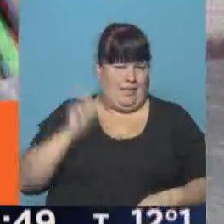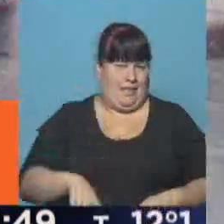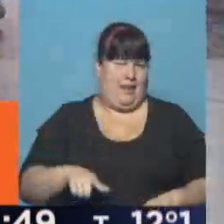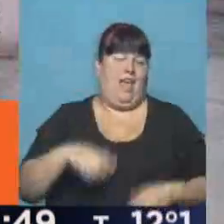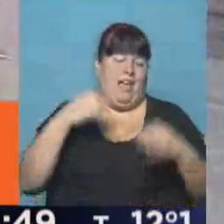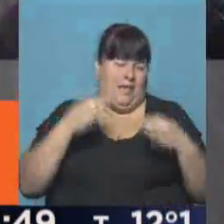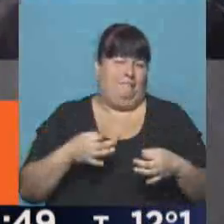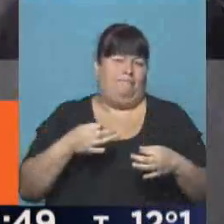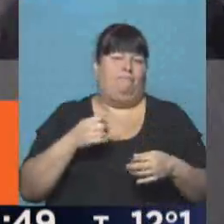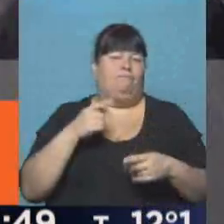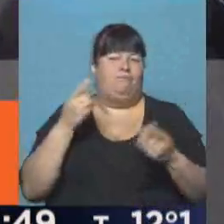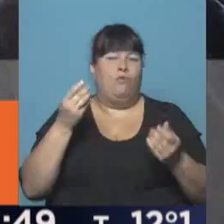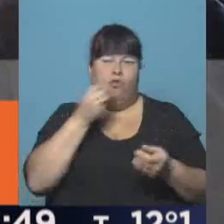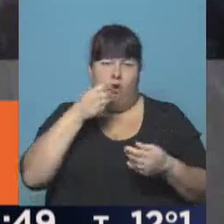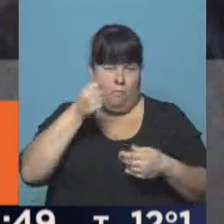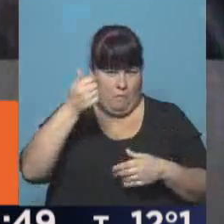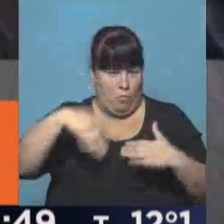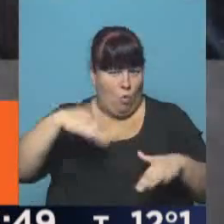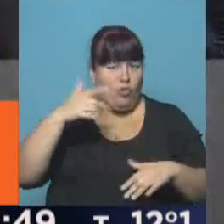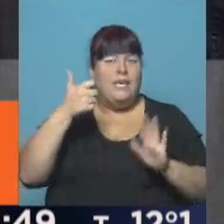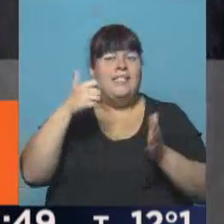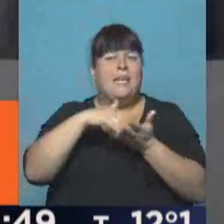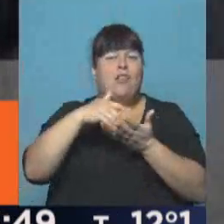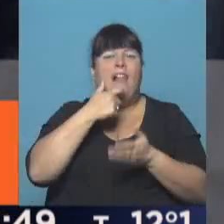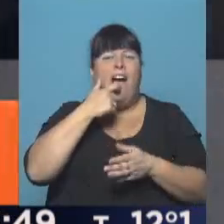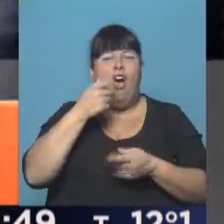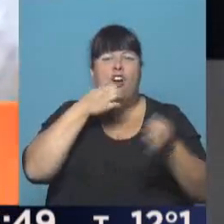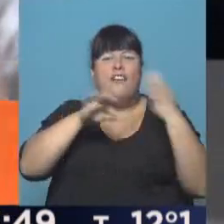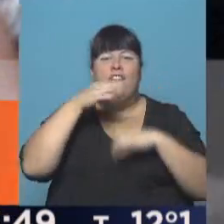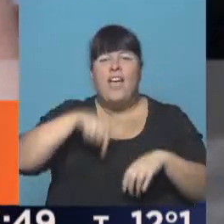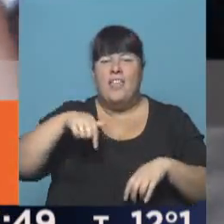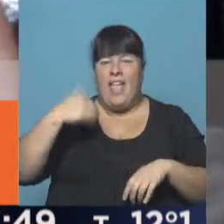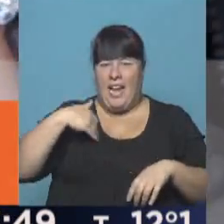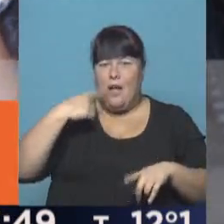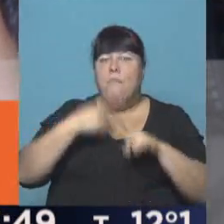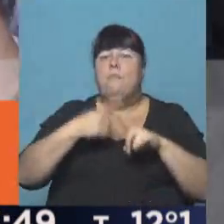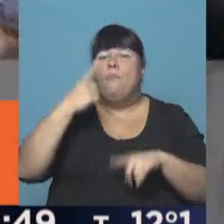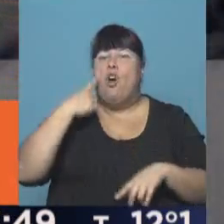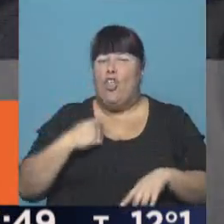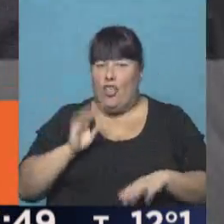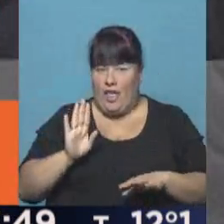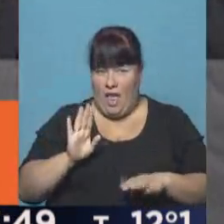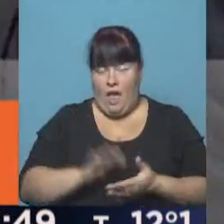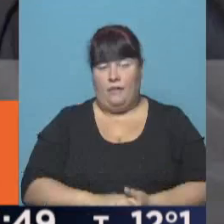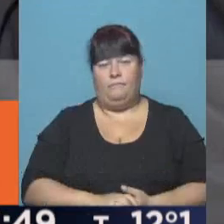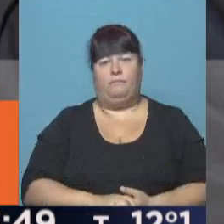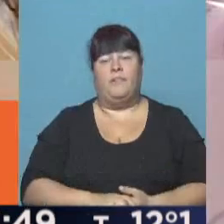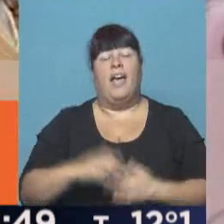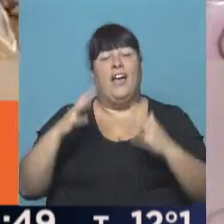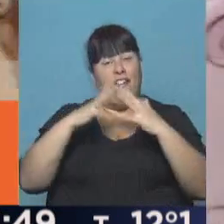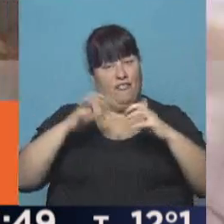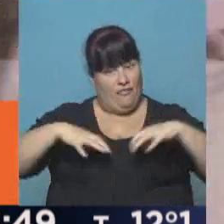en realidad tiene un consumo muy alto. Son 6 millones de alfajores que se consumen en el país diariamente. En la